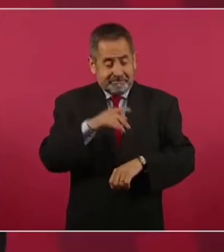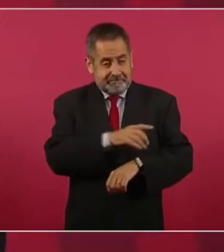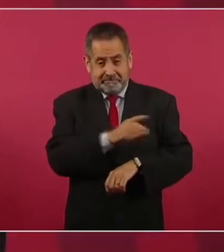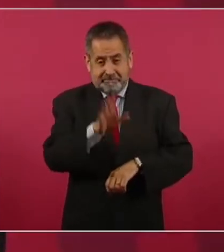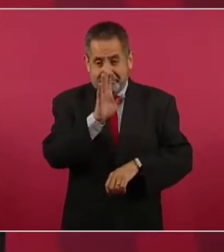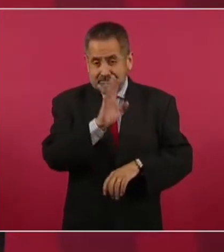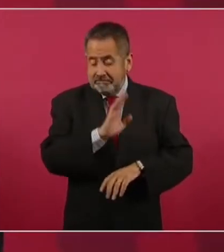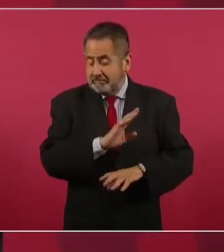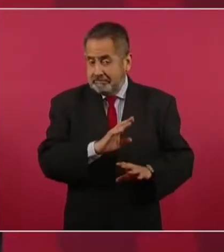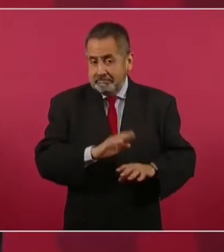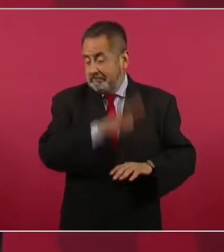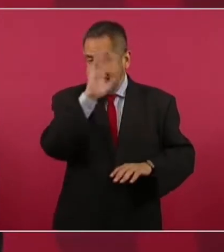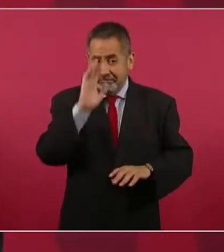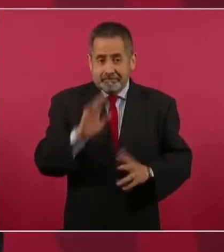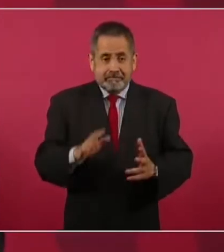mucho más.